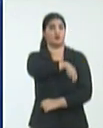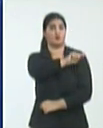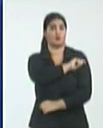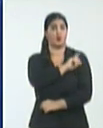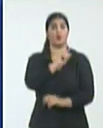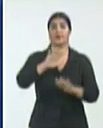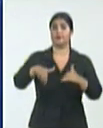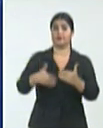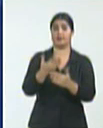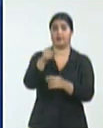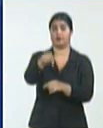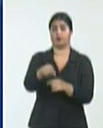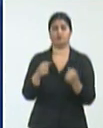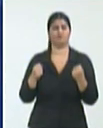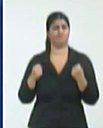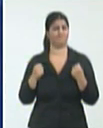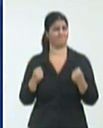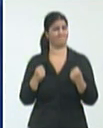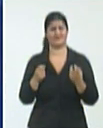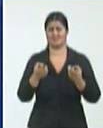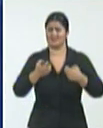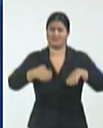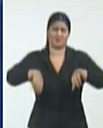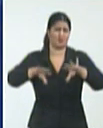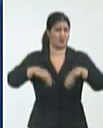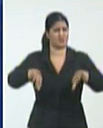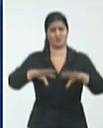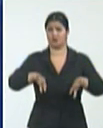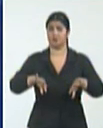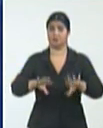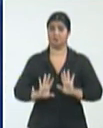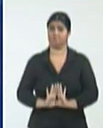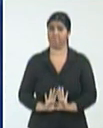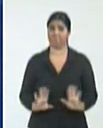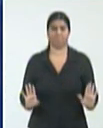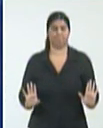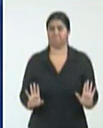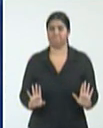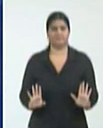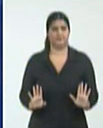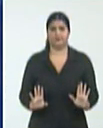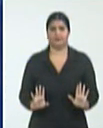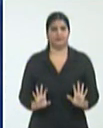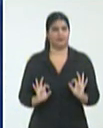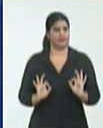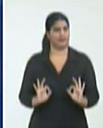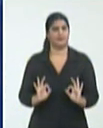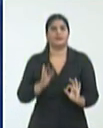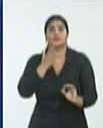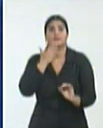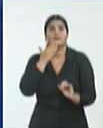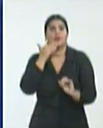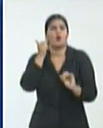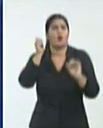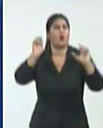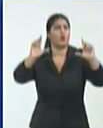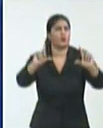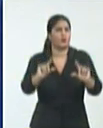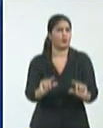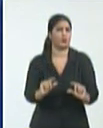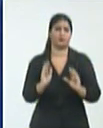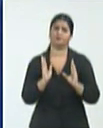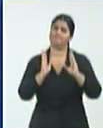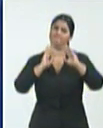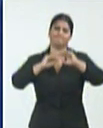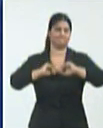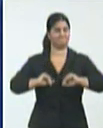vista de los indicadores epidemiológicos, en víspera del triunfo del 26 de julio.